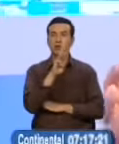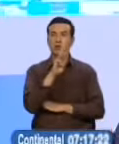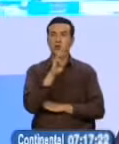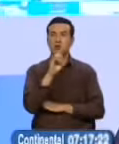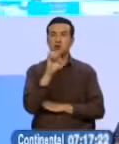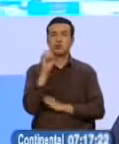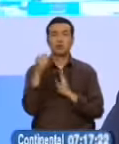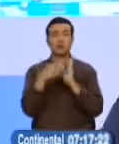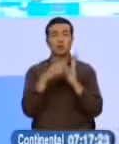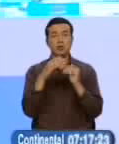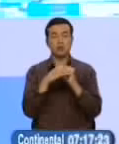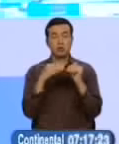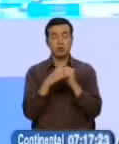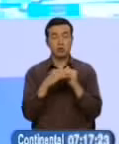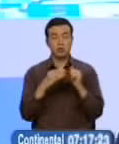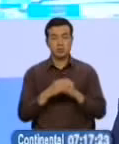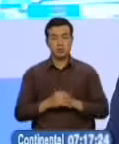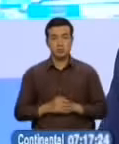4.600.000 dólares, que fue